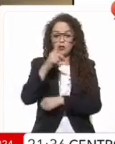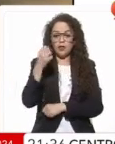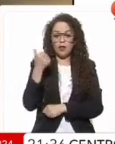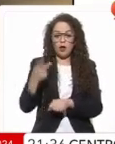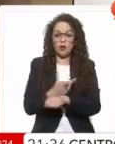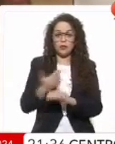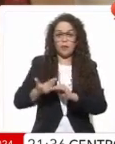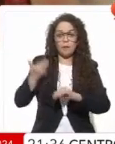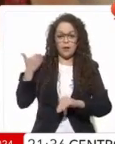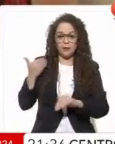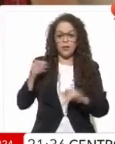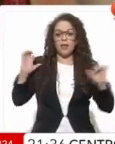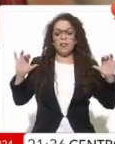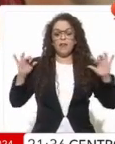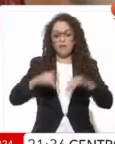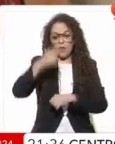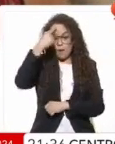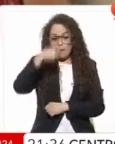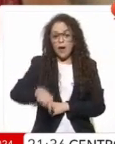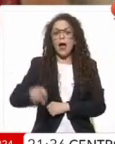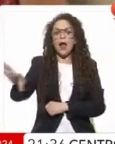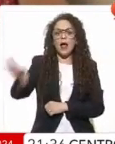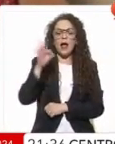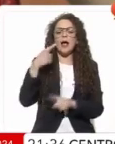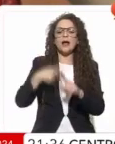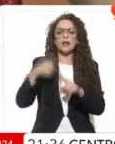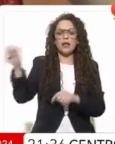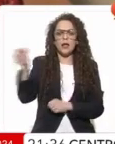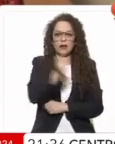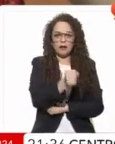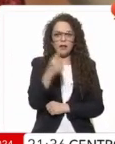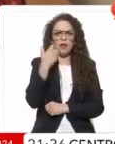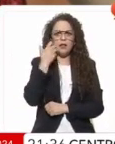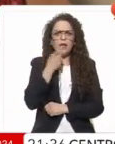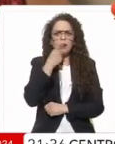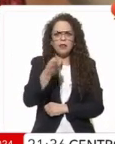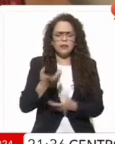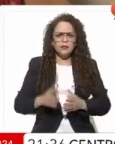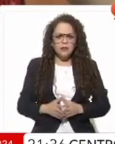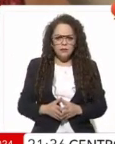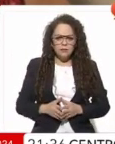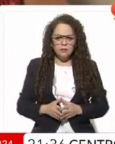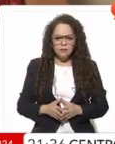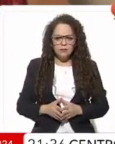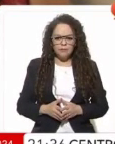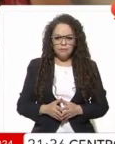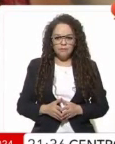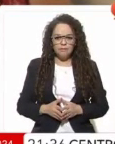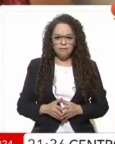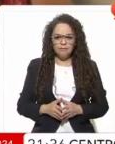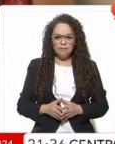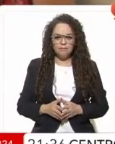pasado. Es decir, como castillo de naipes, al declarar la